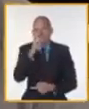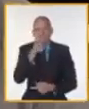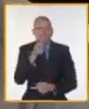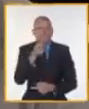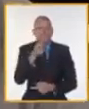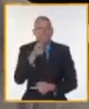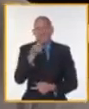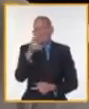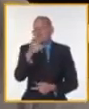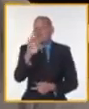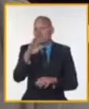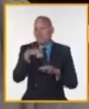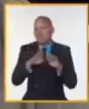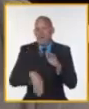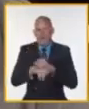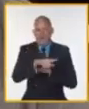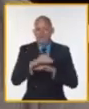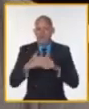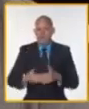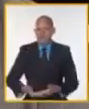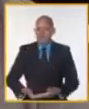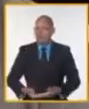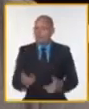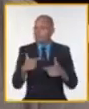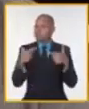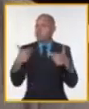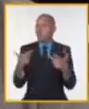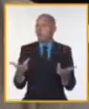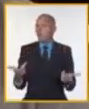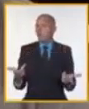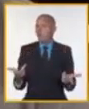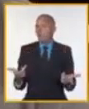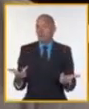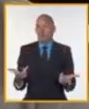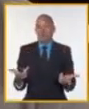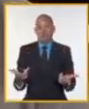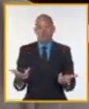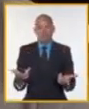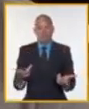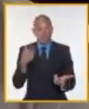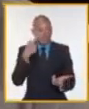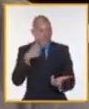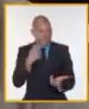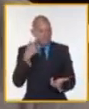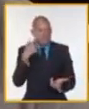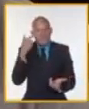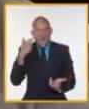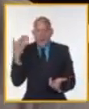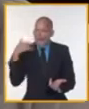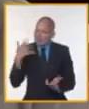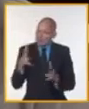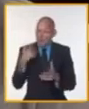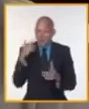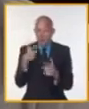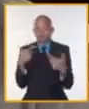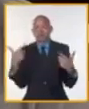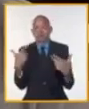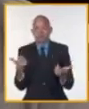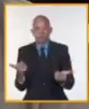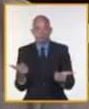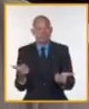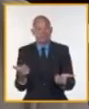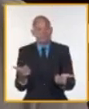CDR, con todos los que tienen que ver con esto en el país, porque nos ha incrementado y hay un grupo de factores